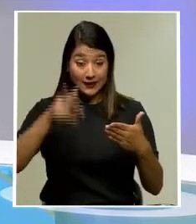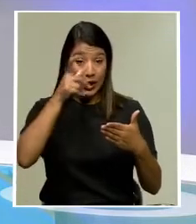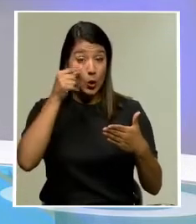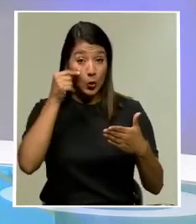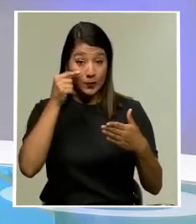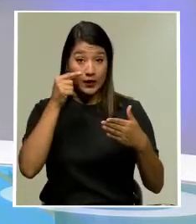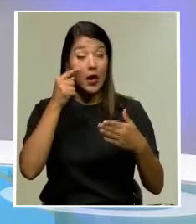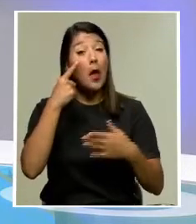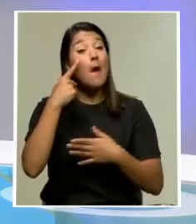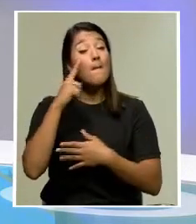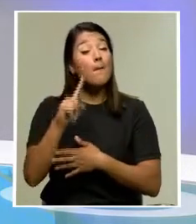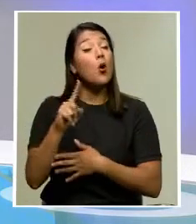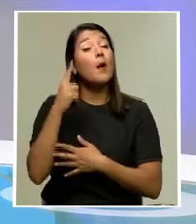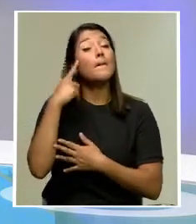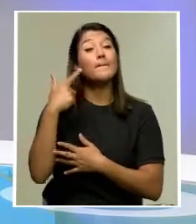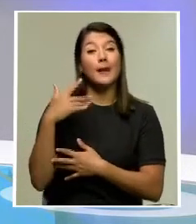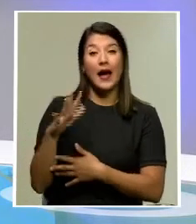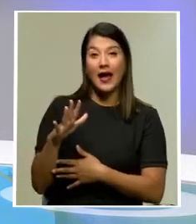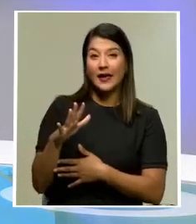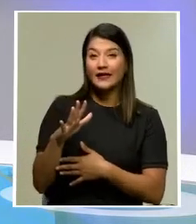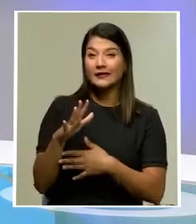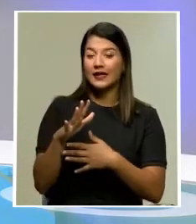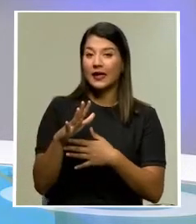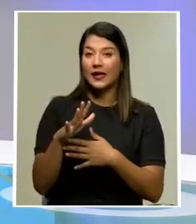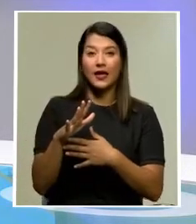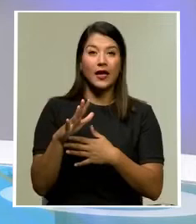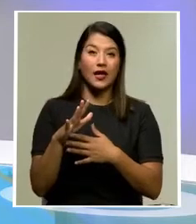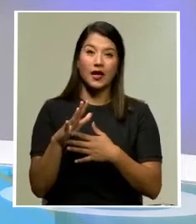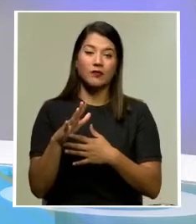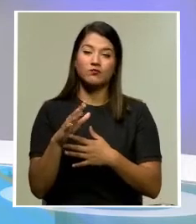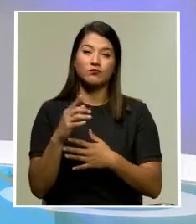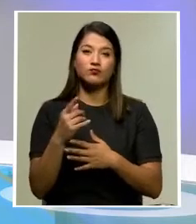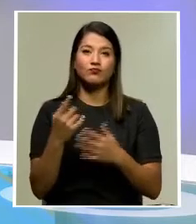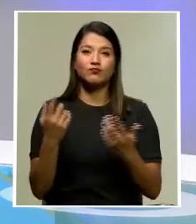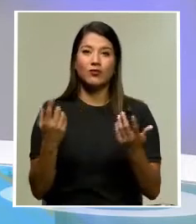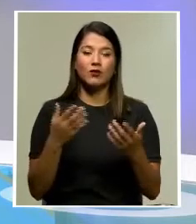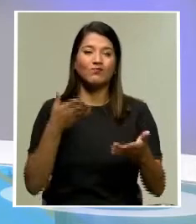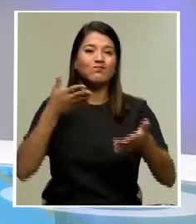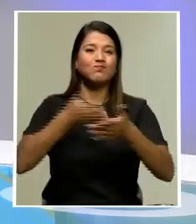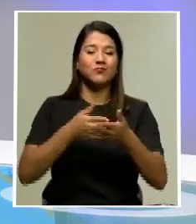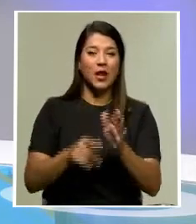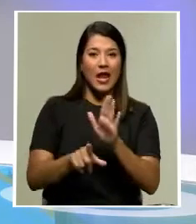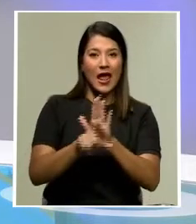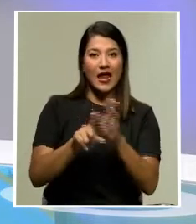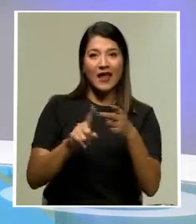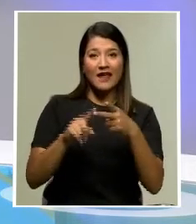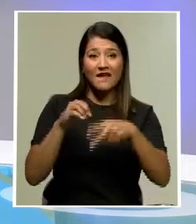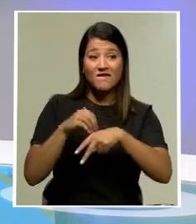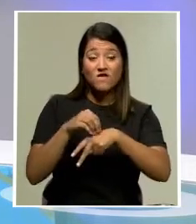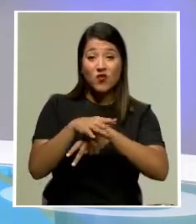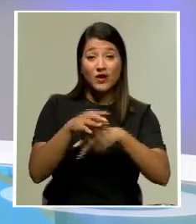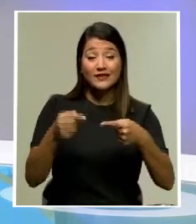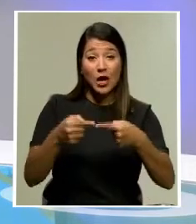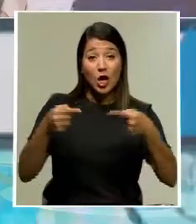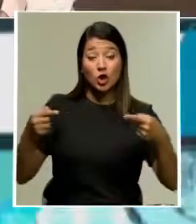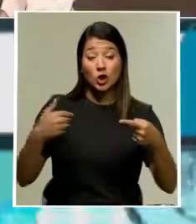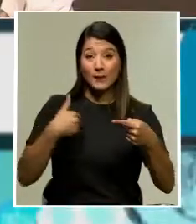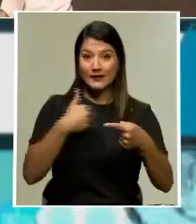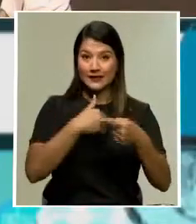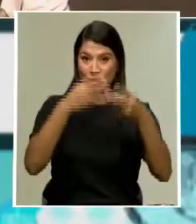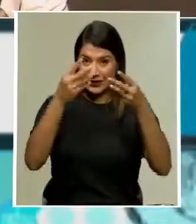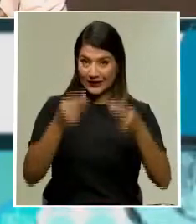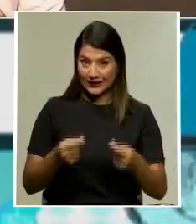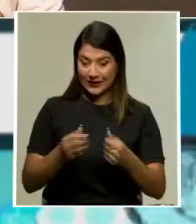Solís, por los presuntos delitos de fraude de ley e influencia contra la hacienda pública. Vamos ahora a un pase en